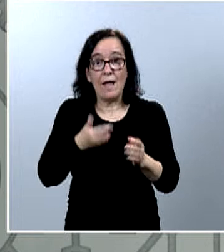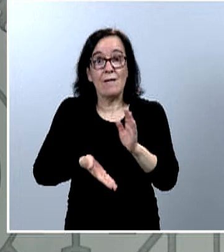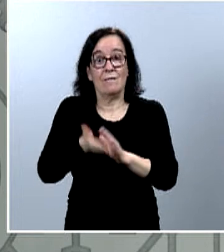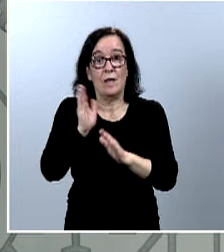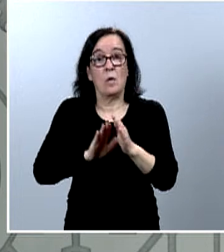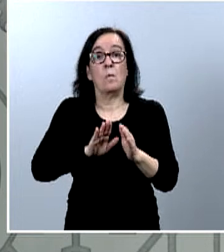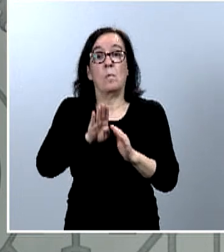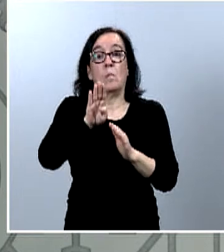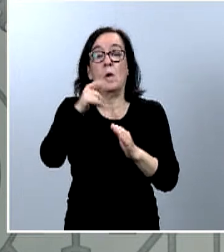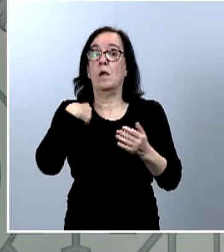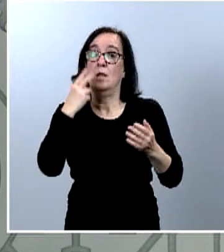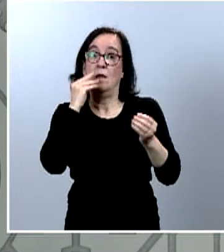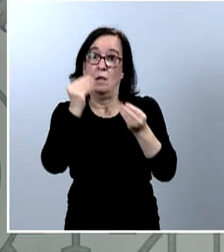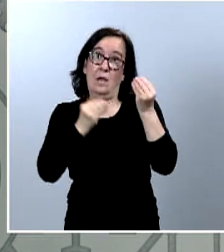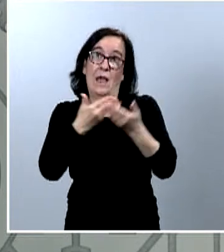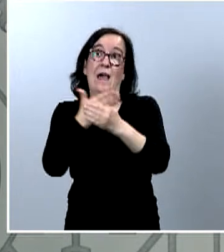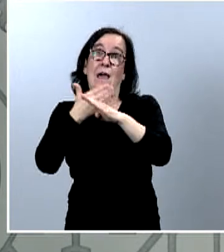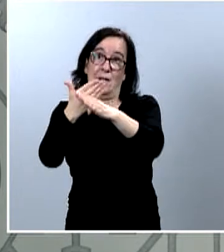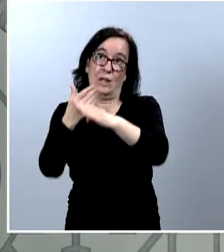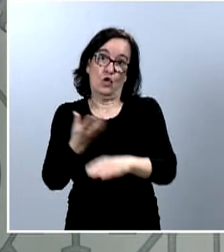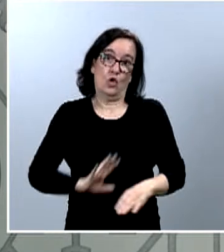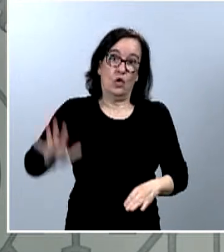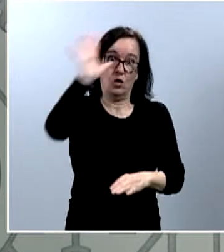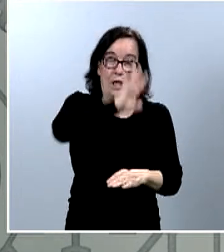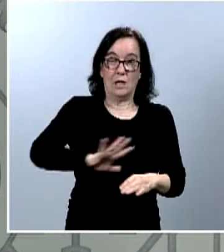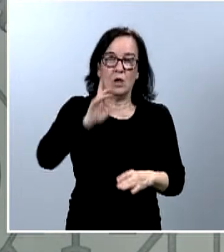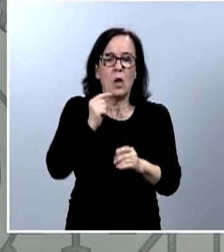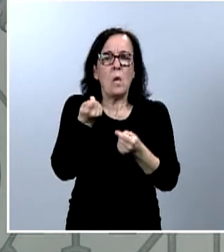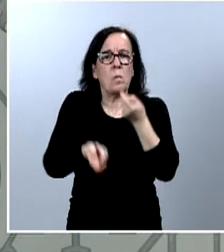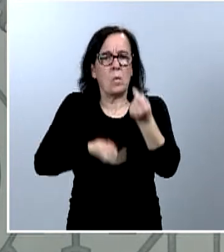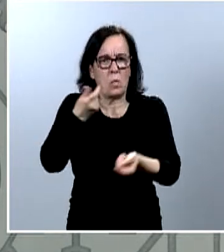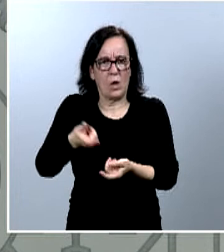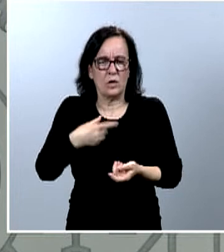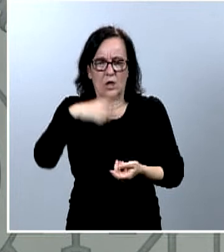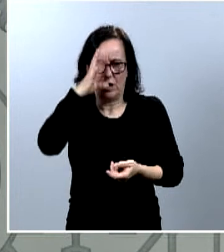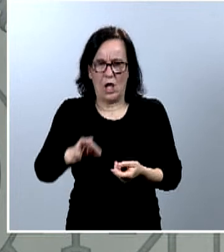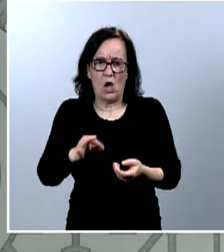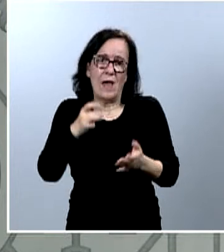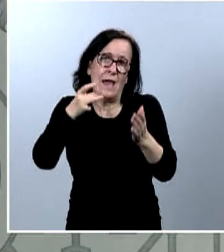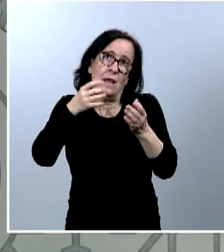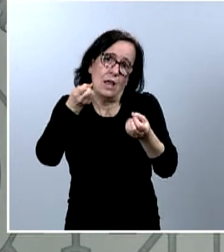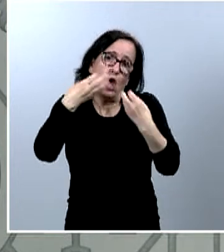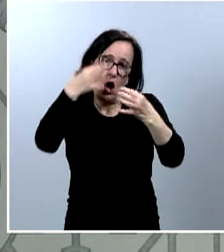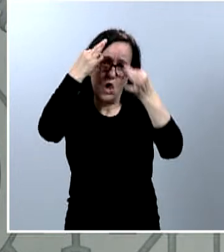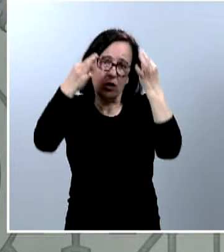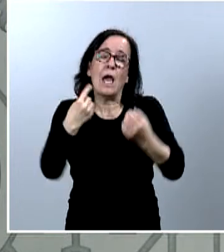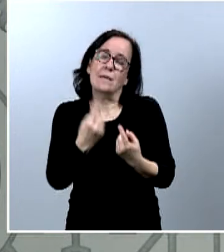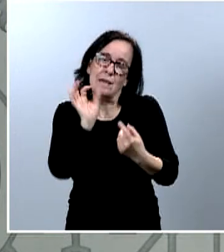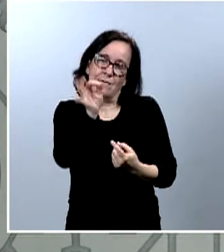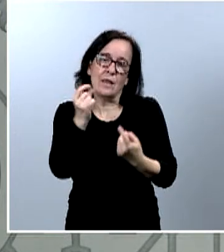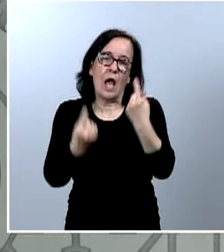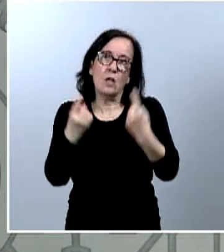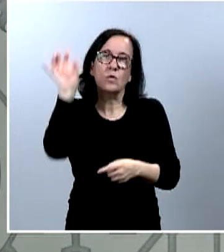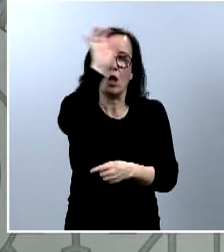la observada en el resto del territorio. Yo creo que progresivamente se irá mejorando la calidad de los datos, pero sí que es verdad que algunas comunidades, por todos esos motivos que he